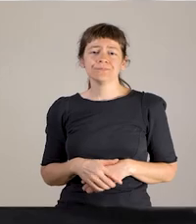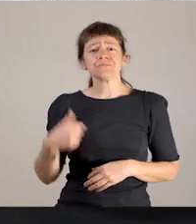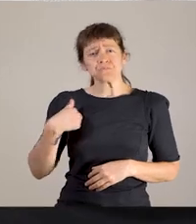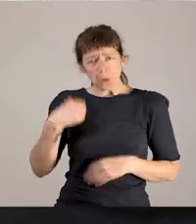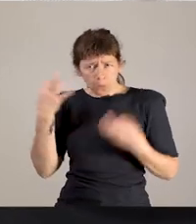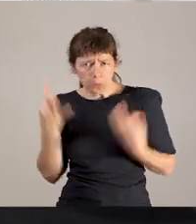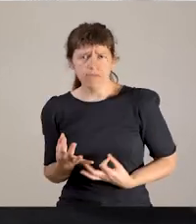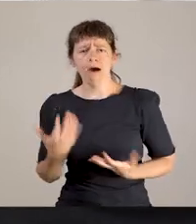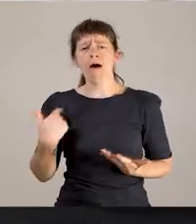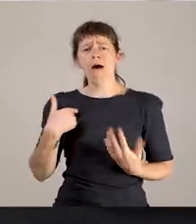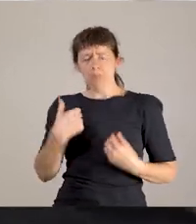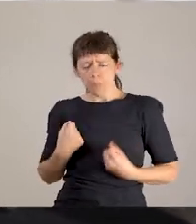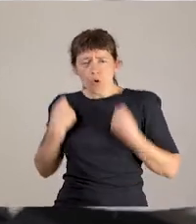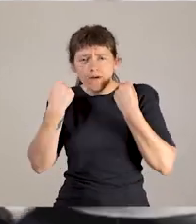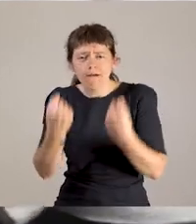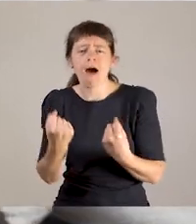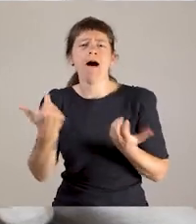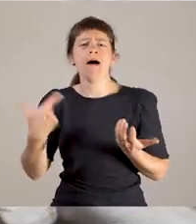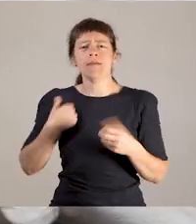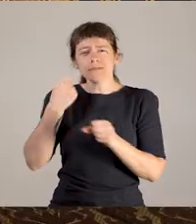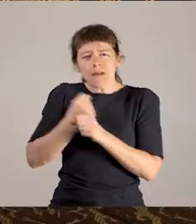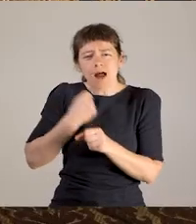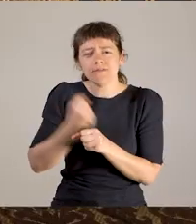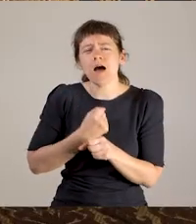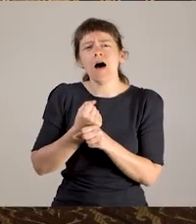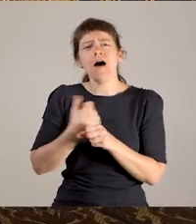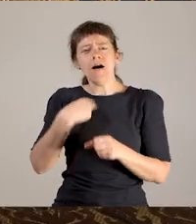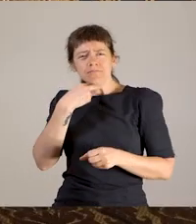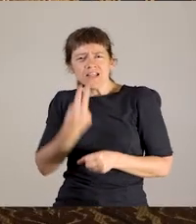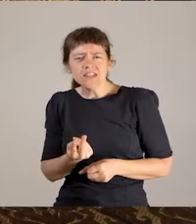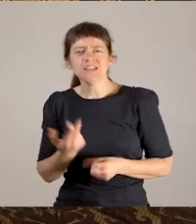Bien, empoderada, trabajando con mis hijos,